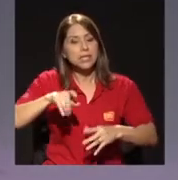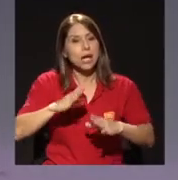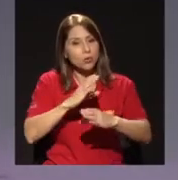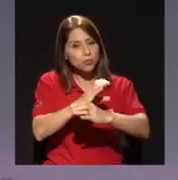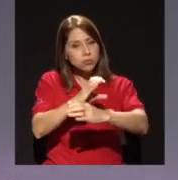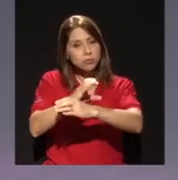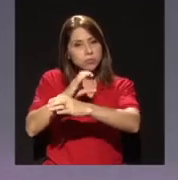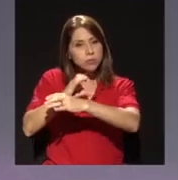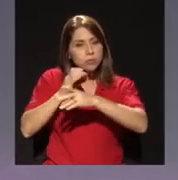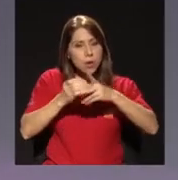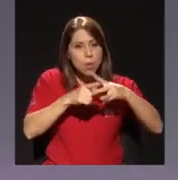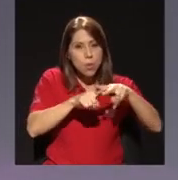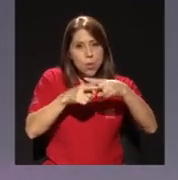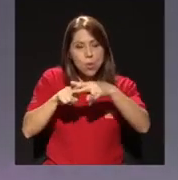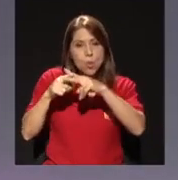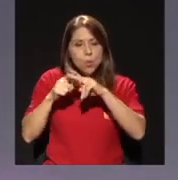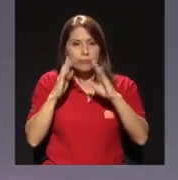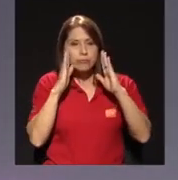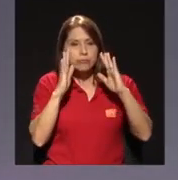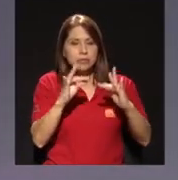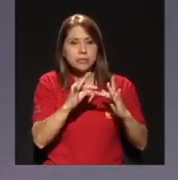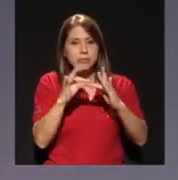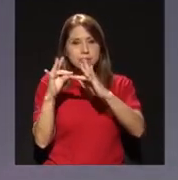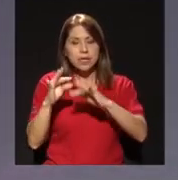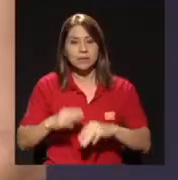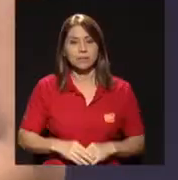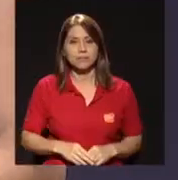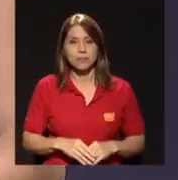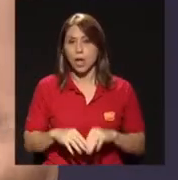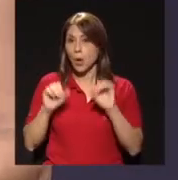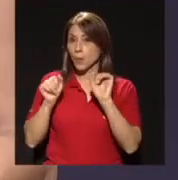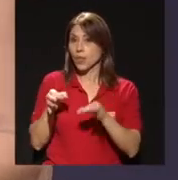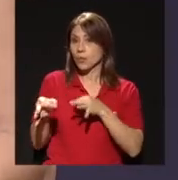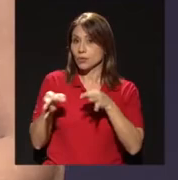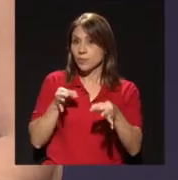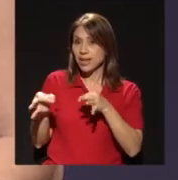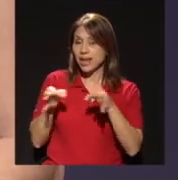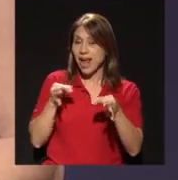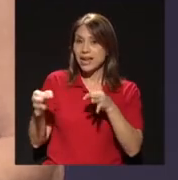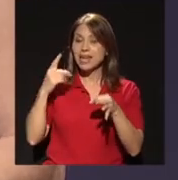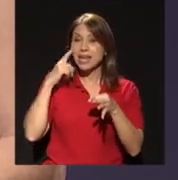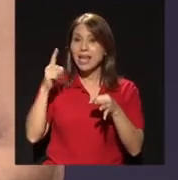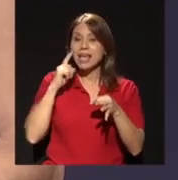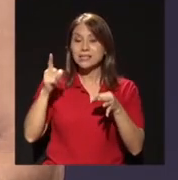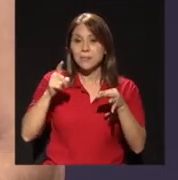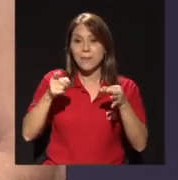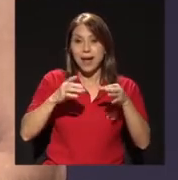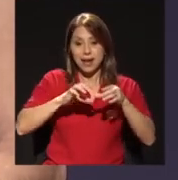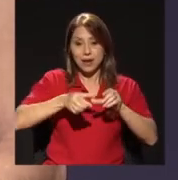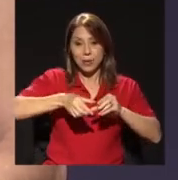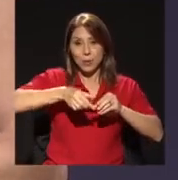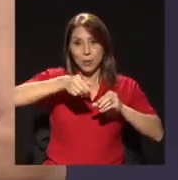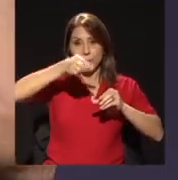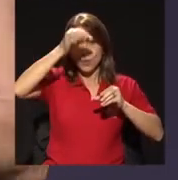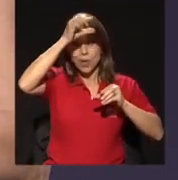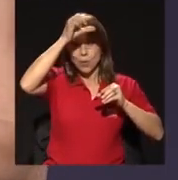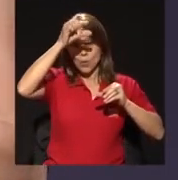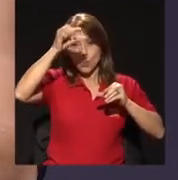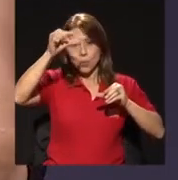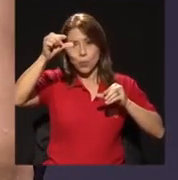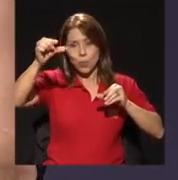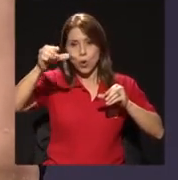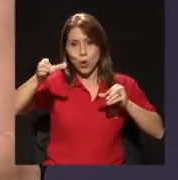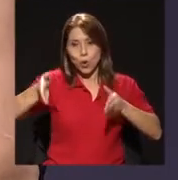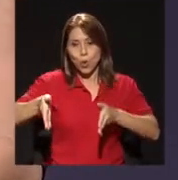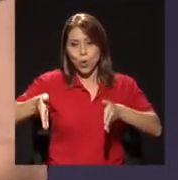mantenimiento sumamente especial, adecuado. Quizá expliquemos que se trata de carga y descarga de contenedores, ¿verdad? Tal vez